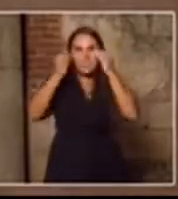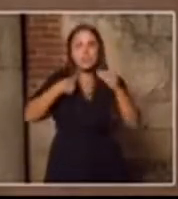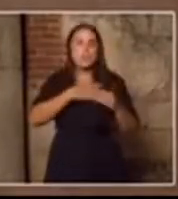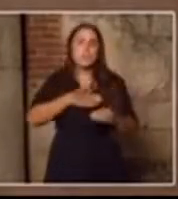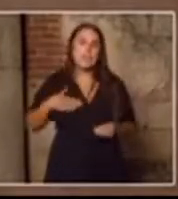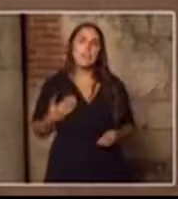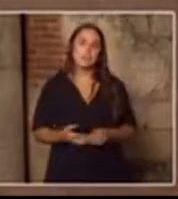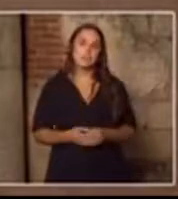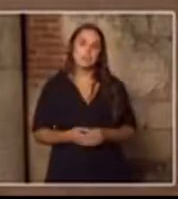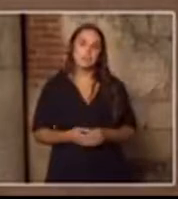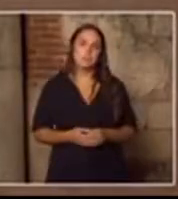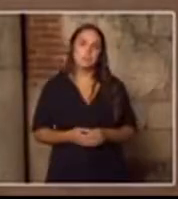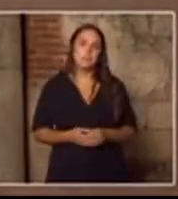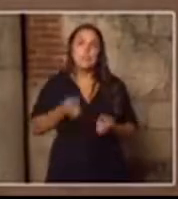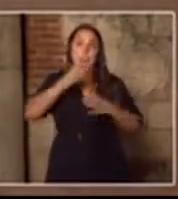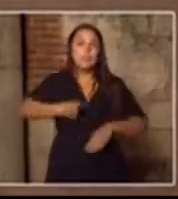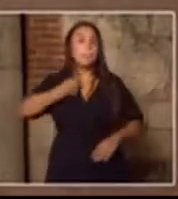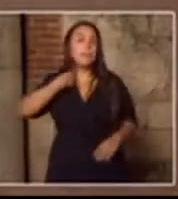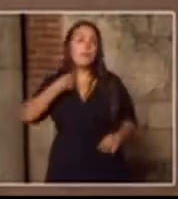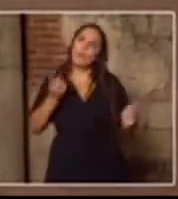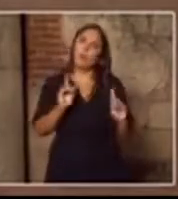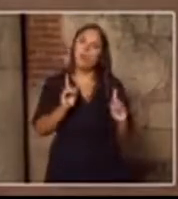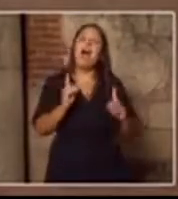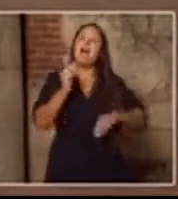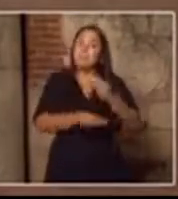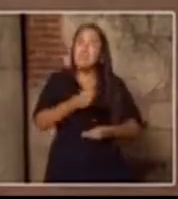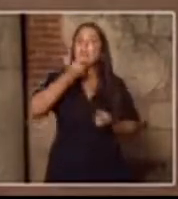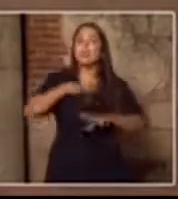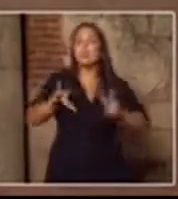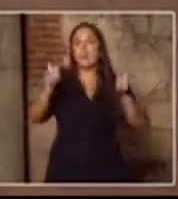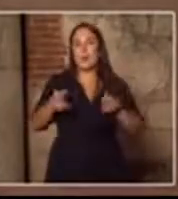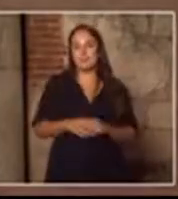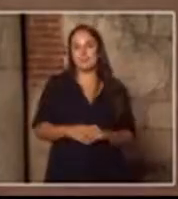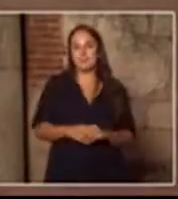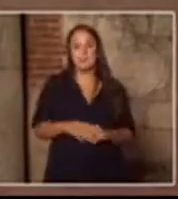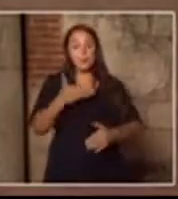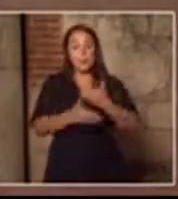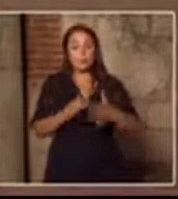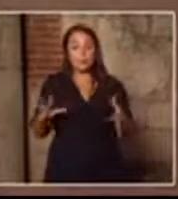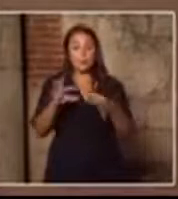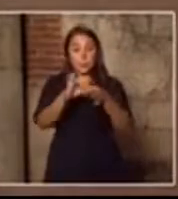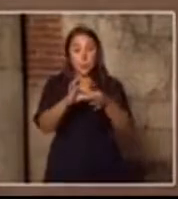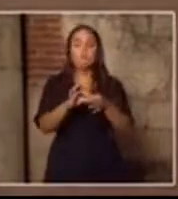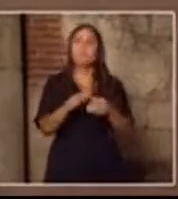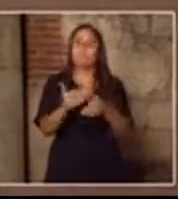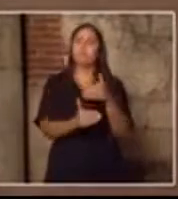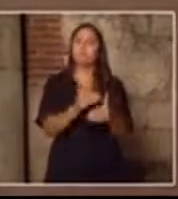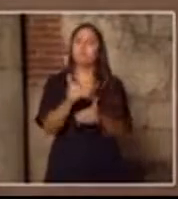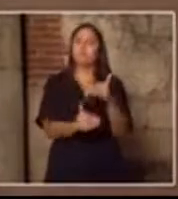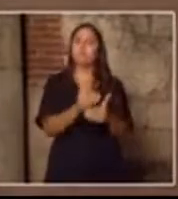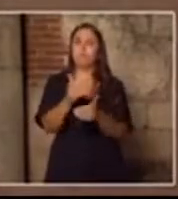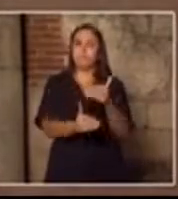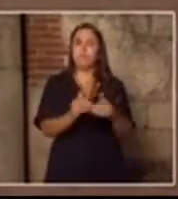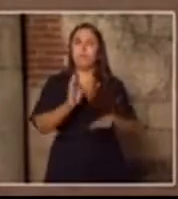ser. No perdemos nuestra historia, hacemos historia. El proceso de fusión sigue adelante en su cauce